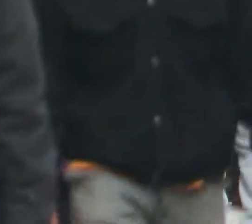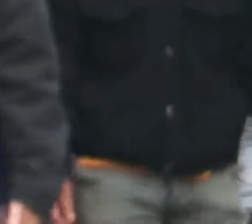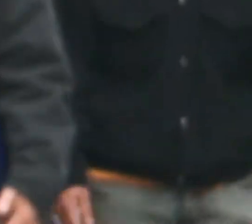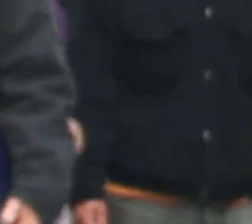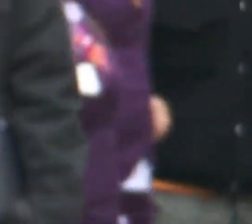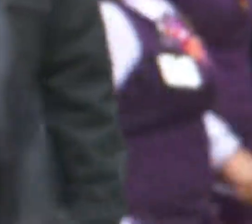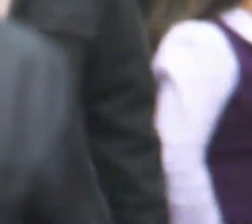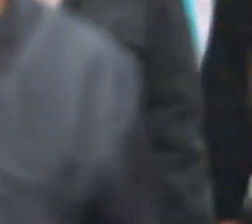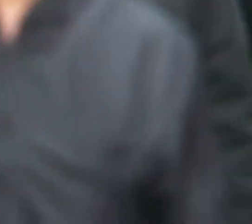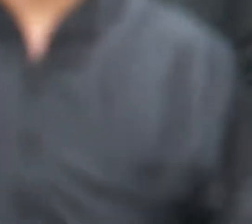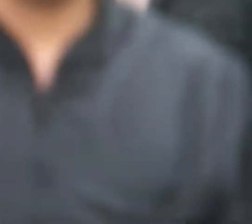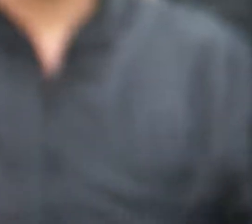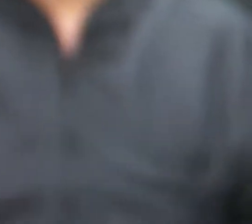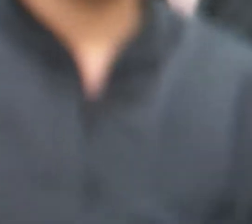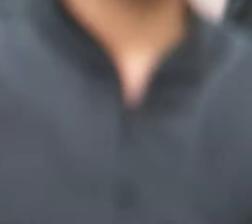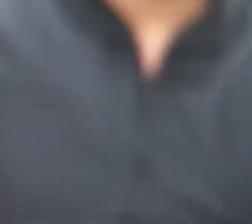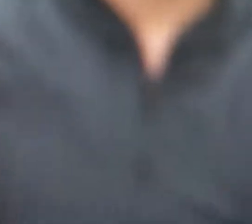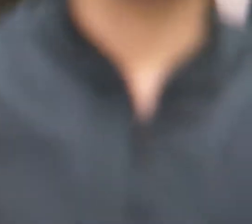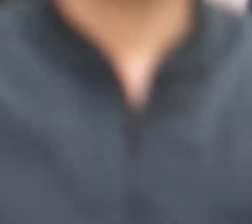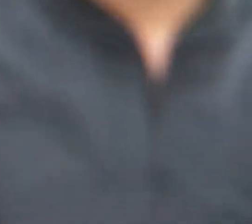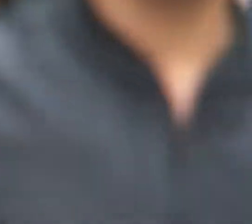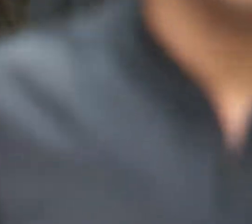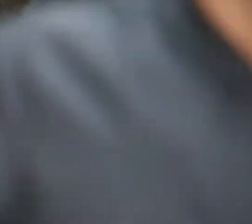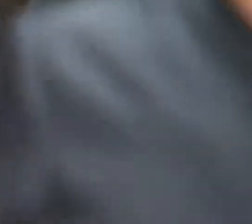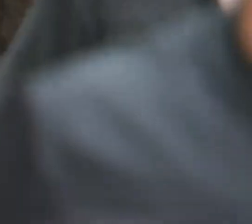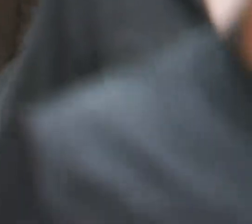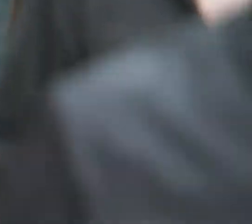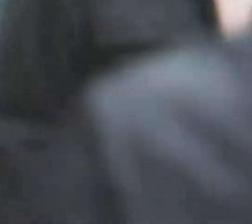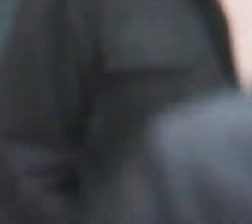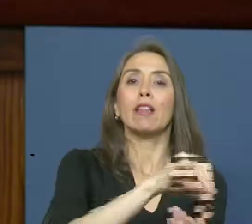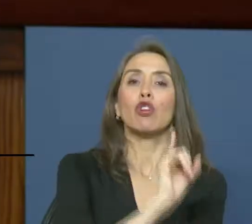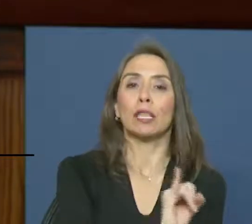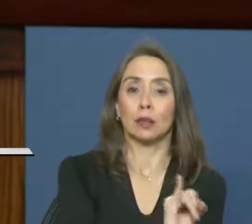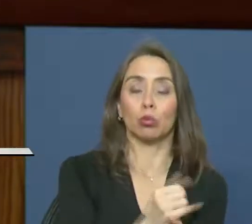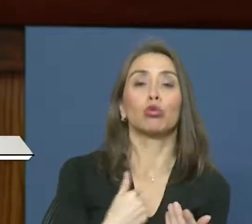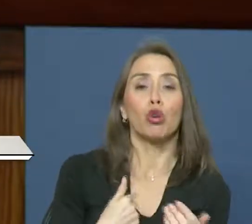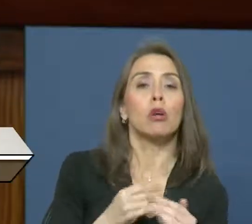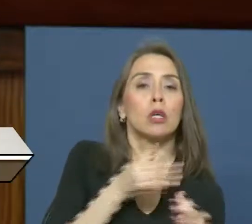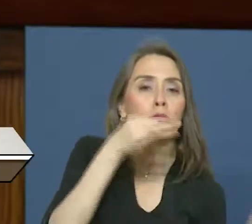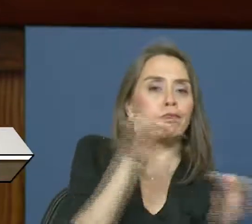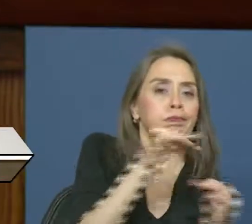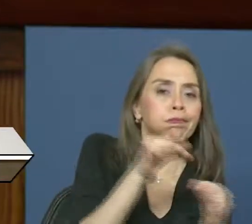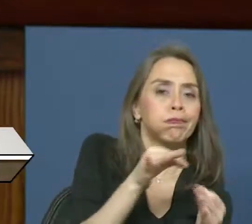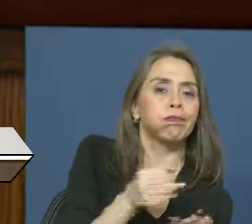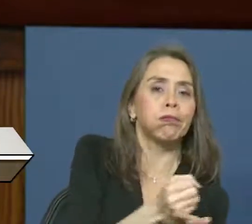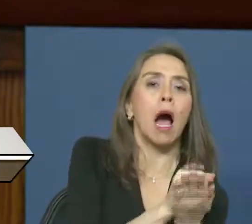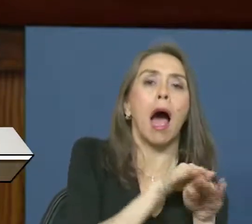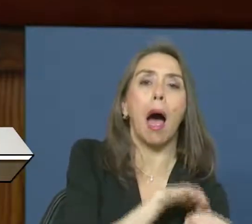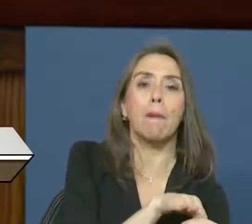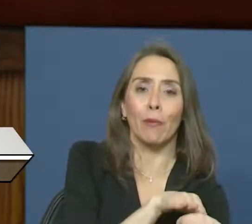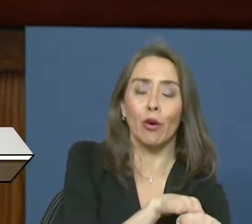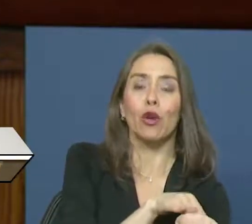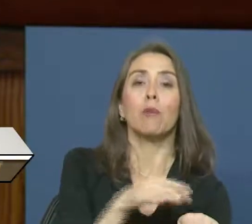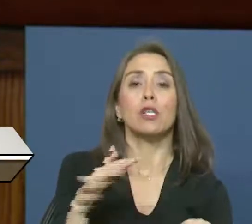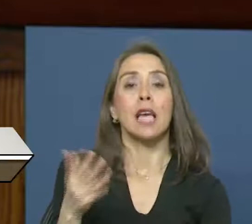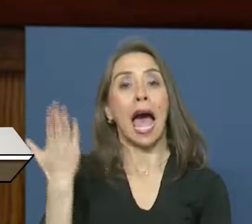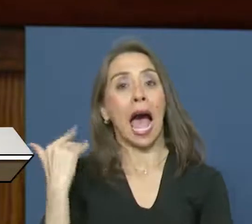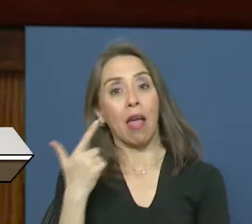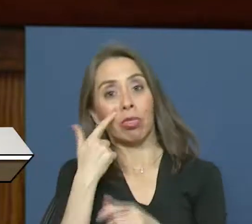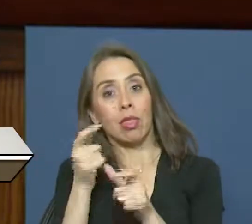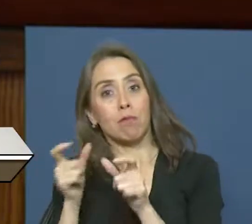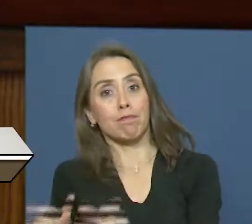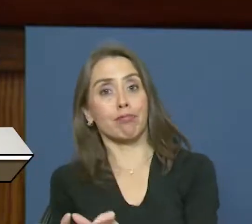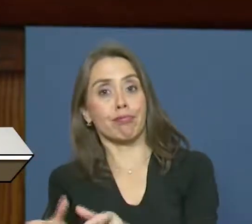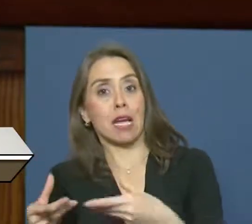a acompañar al servicio para mejorar sus procesos internos de control. Superar las observaciones de auditoría. Esto evidentemente